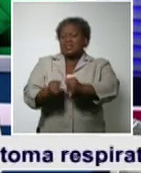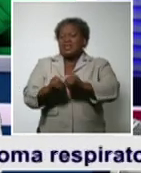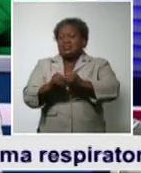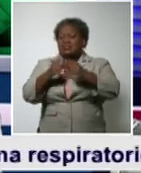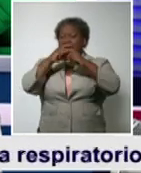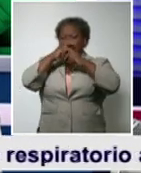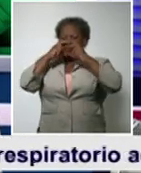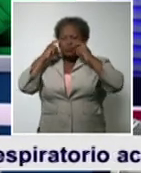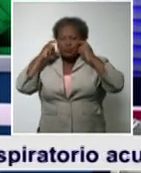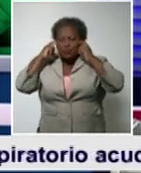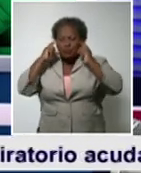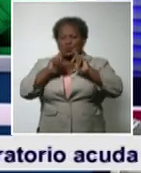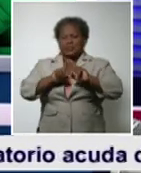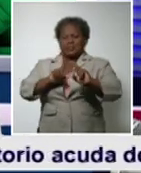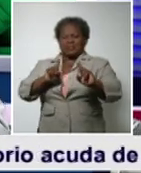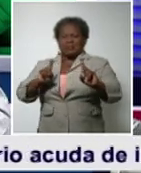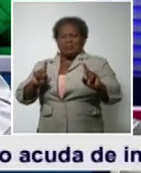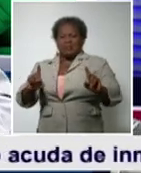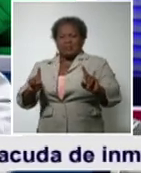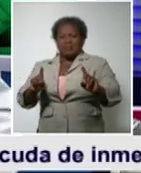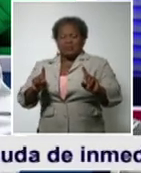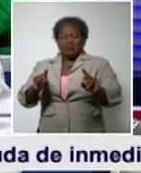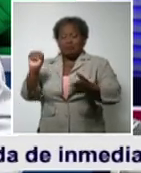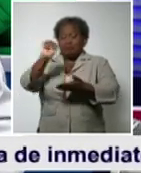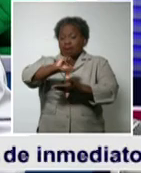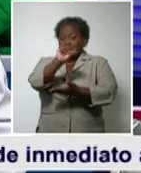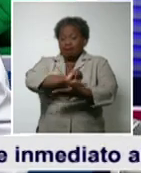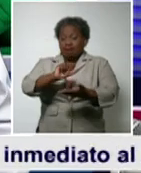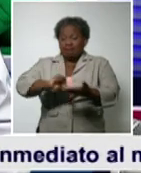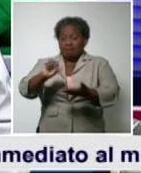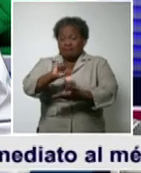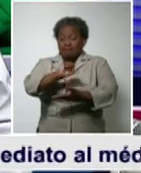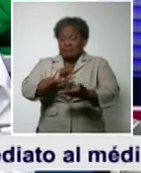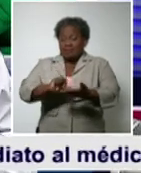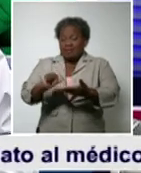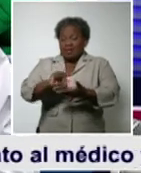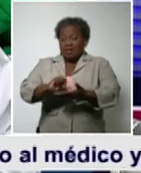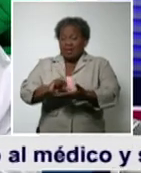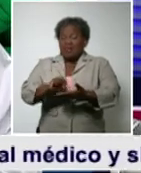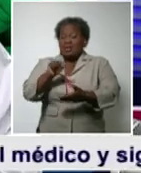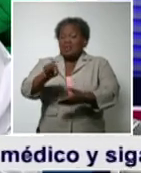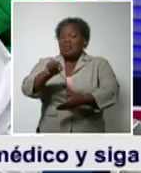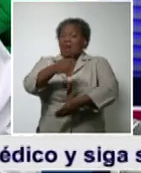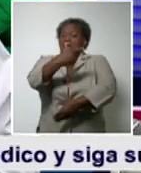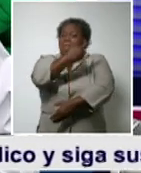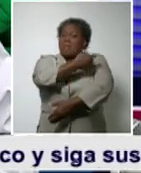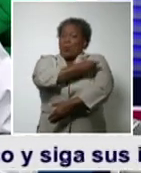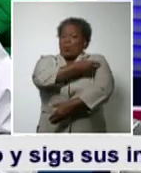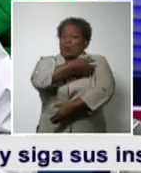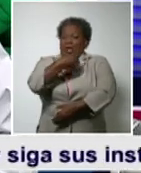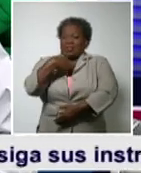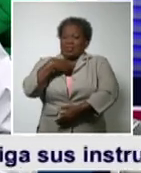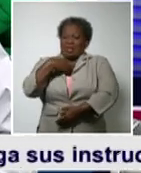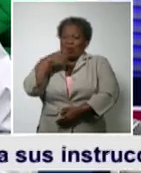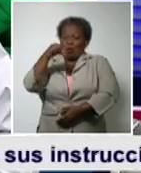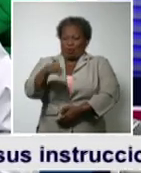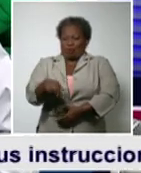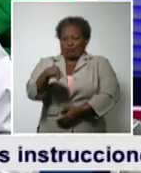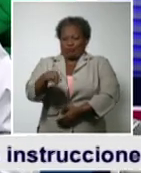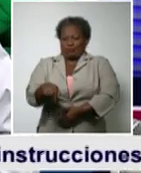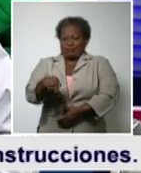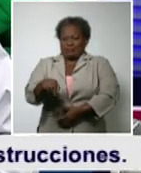distanciamiento, el uso de las soluciones desinfectantes, que va a ser la vacuna que vamos a tener en estos